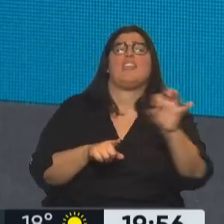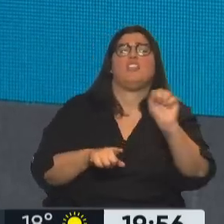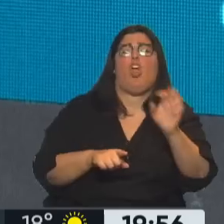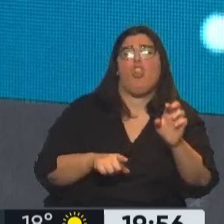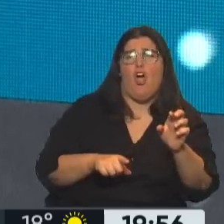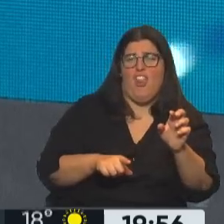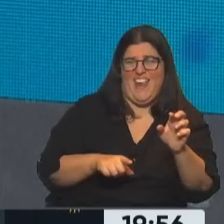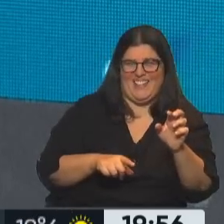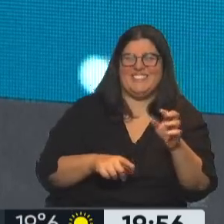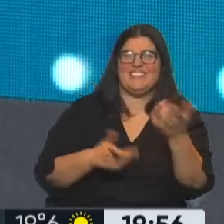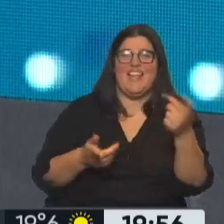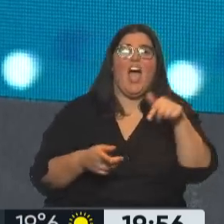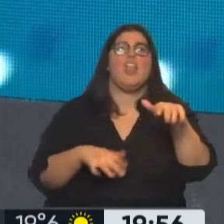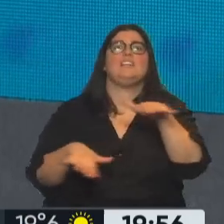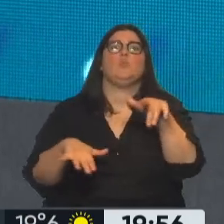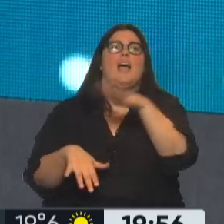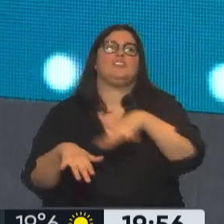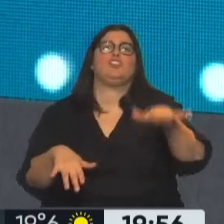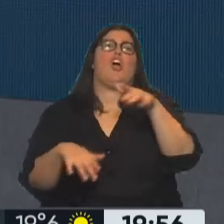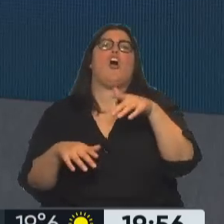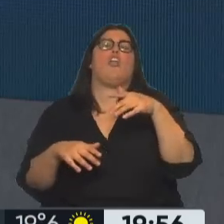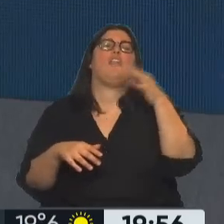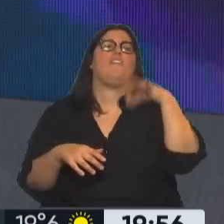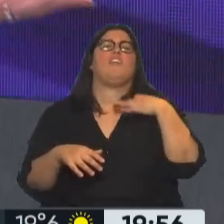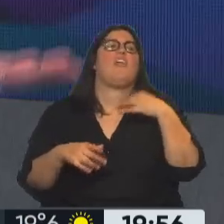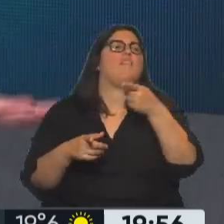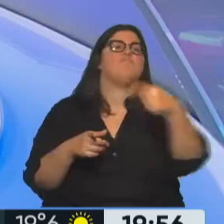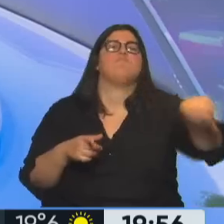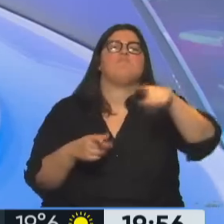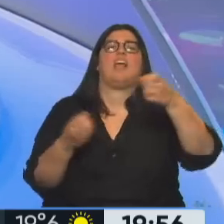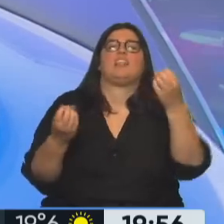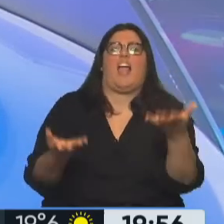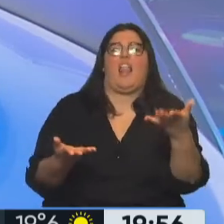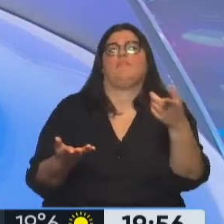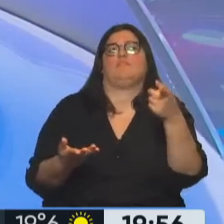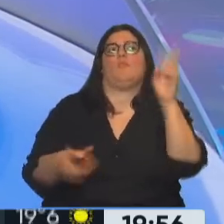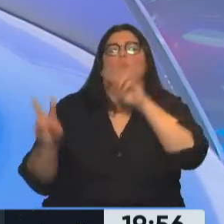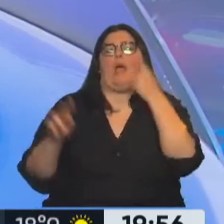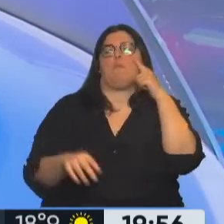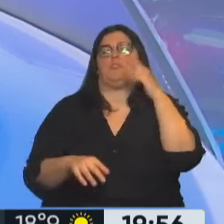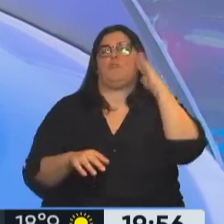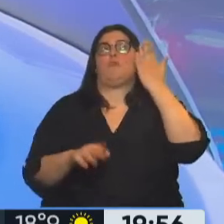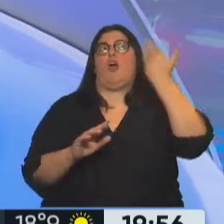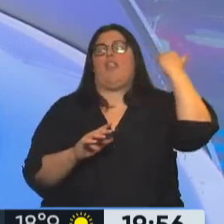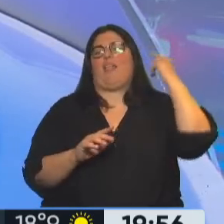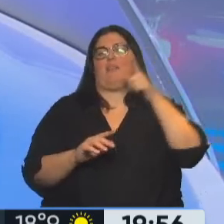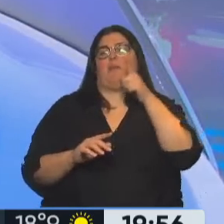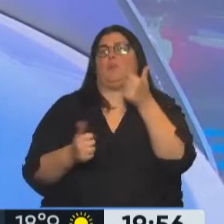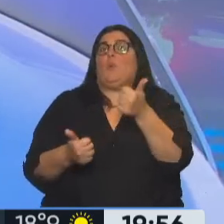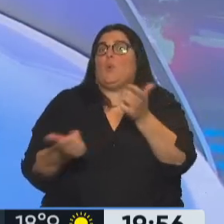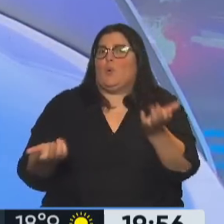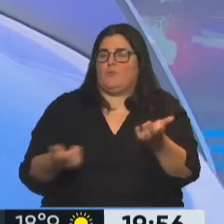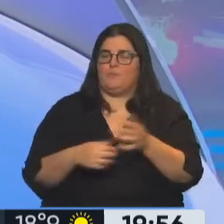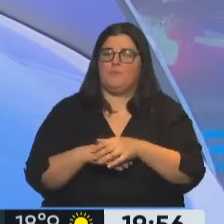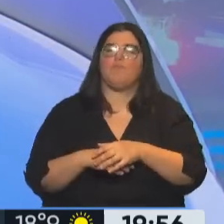está atravesando la clase media, bueno, apela a eso, ¿no? Sí, y tiene sentido además. Claro, yo diría, corriéndome un segundo